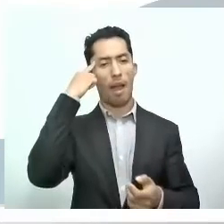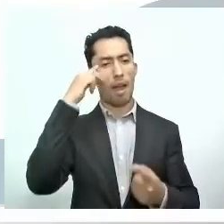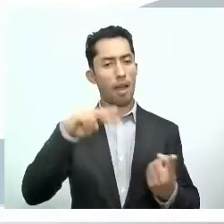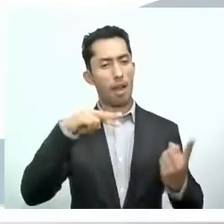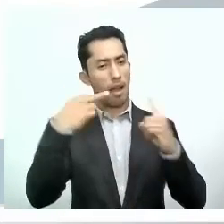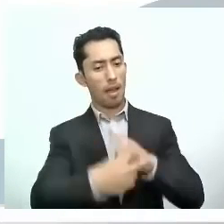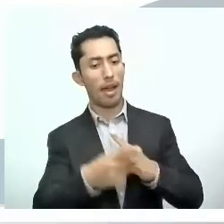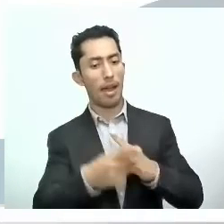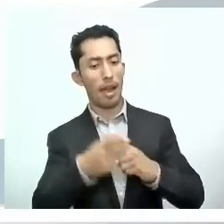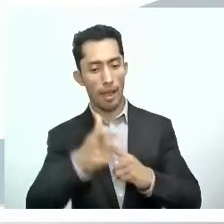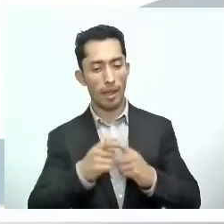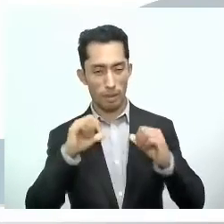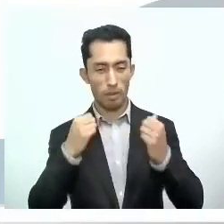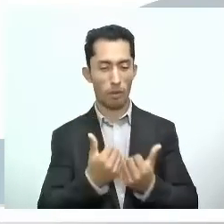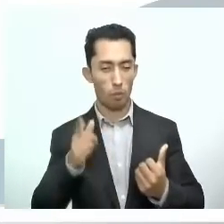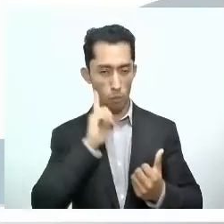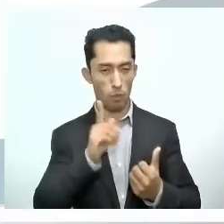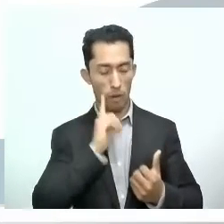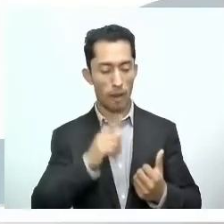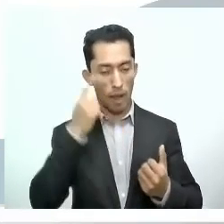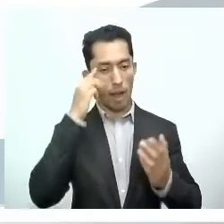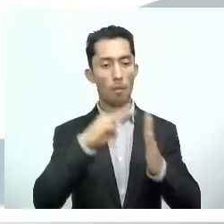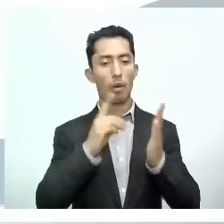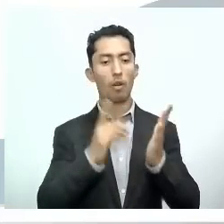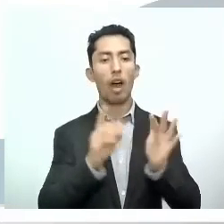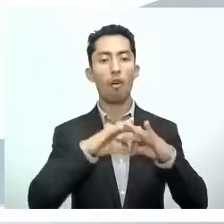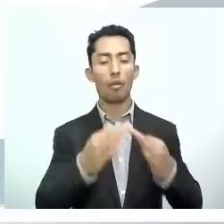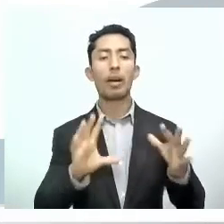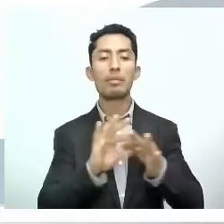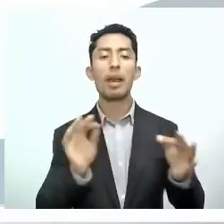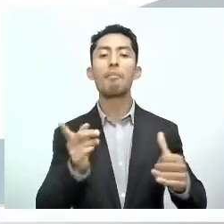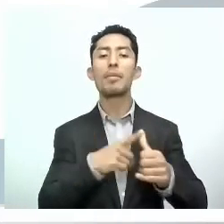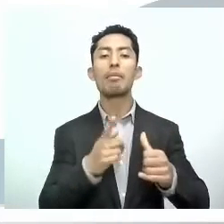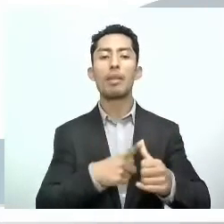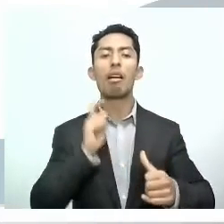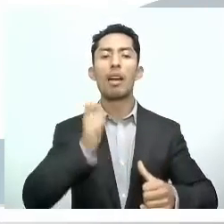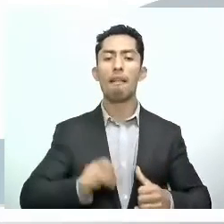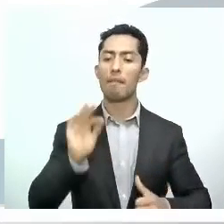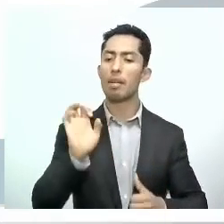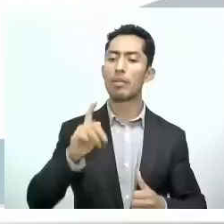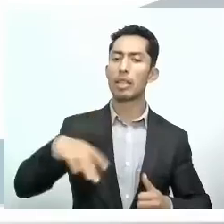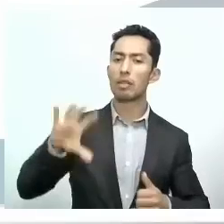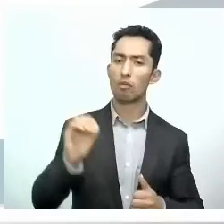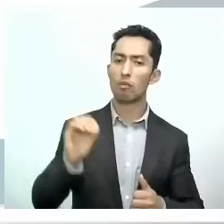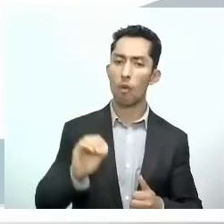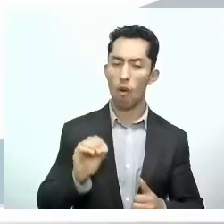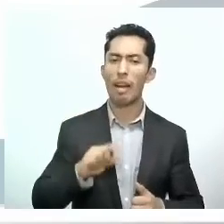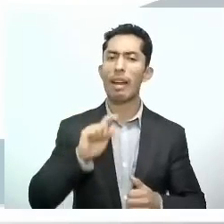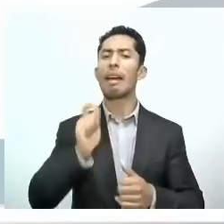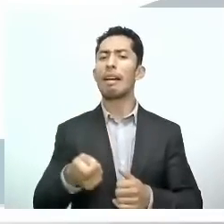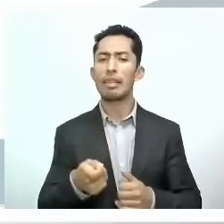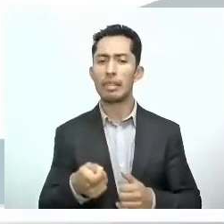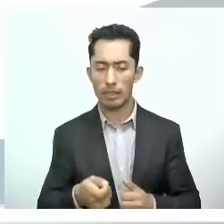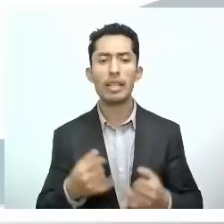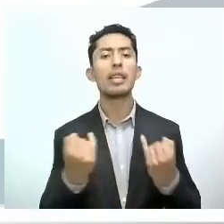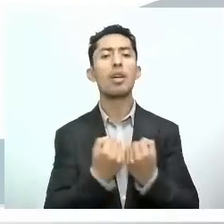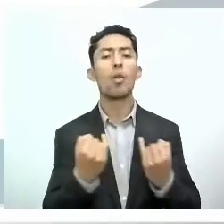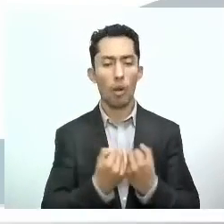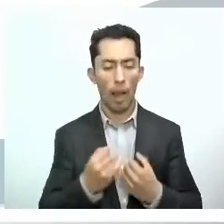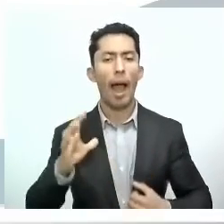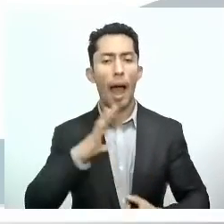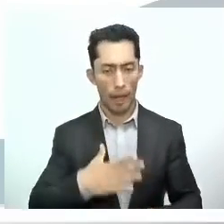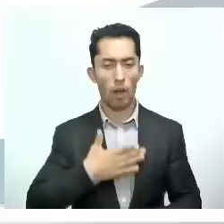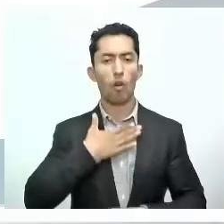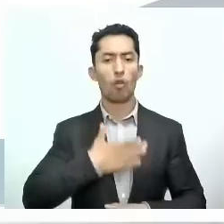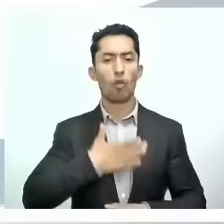este modelo, es importante hablar de cuál es nuestro feminismo y cuáles son las justicias en